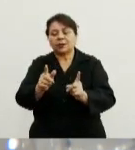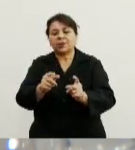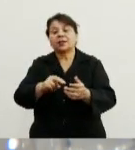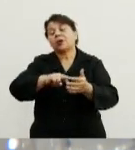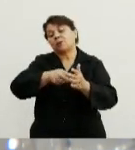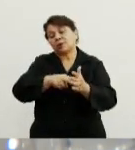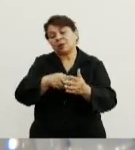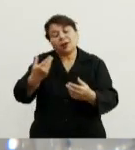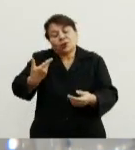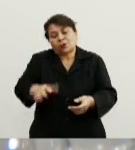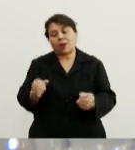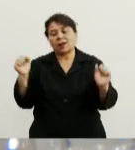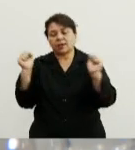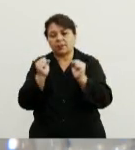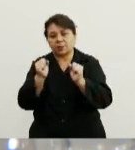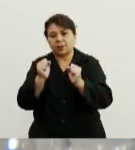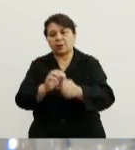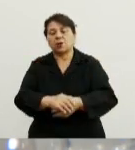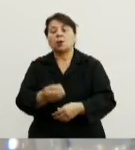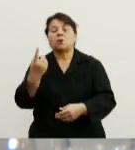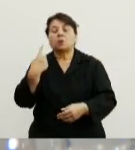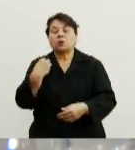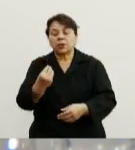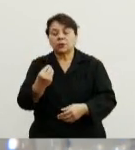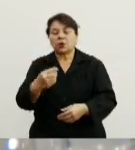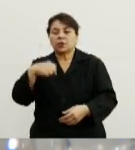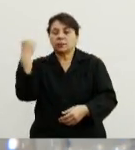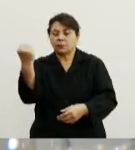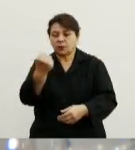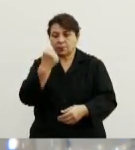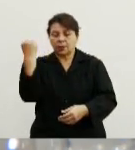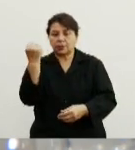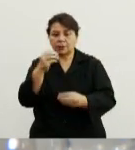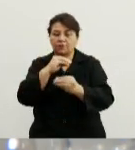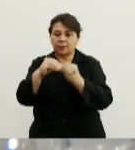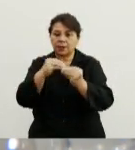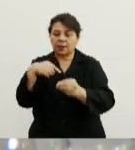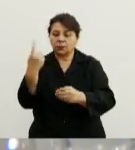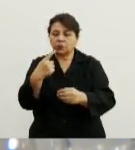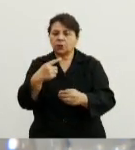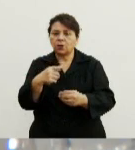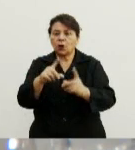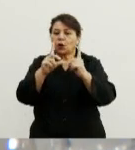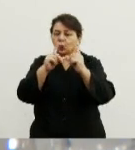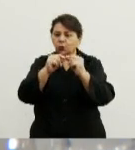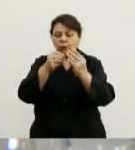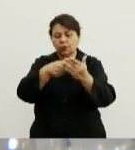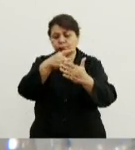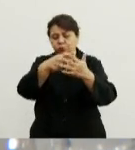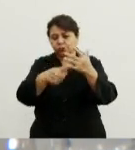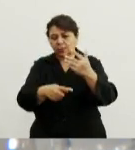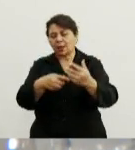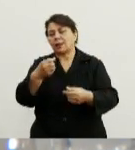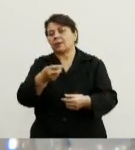respiratorio por eso es muy importante familia que estas cifras las tengamos en cuenta que estemos absolutamente